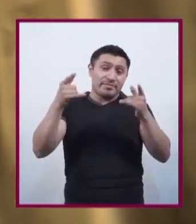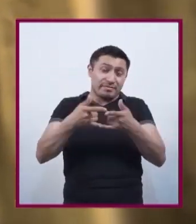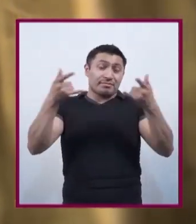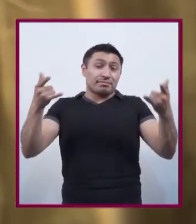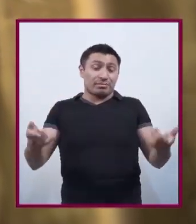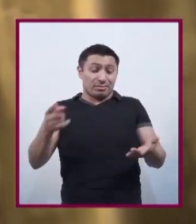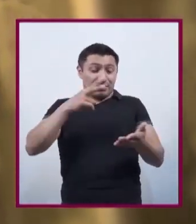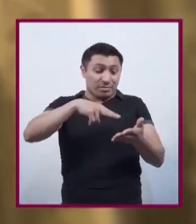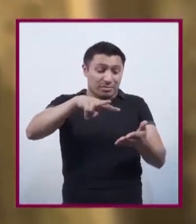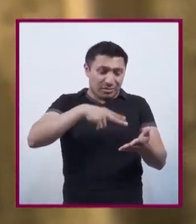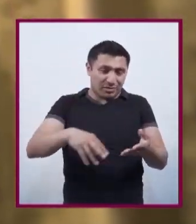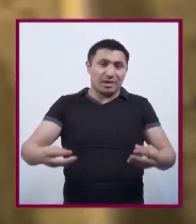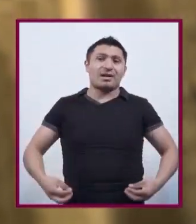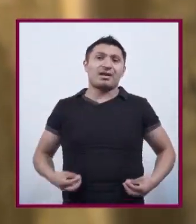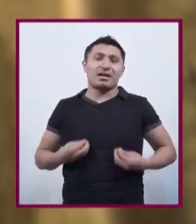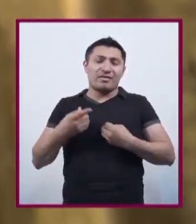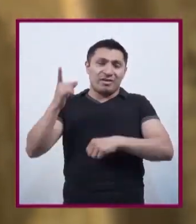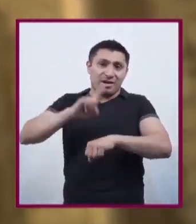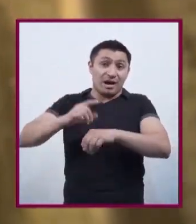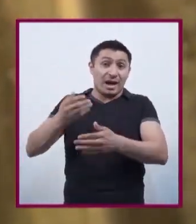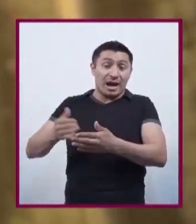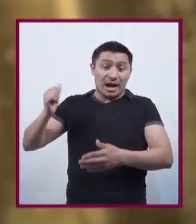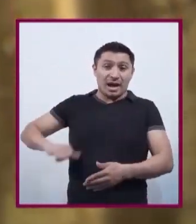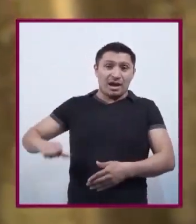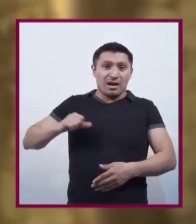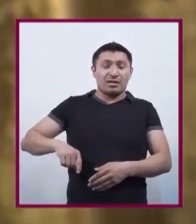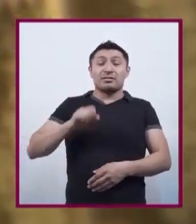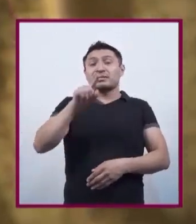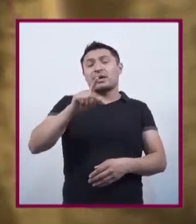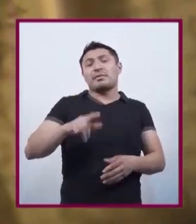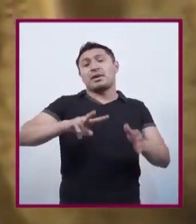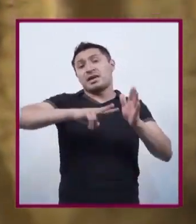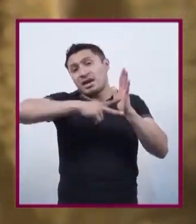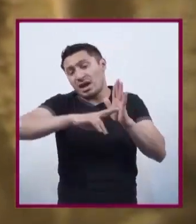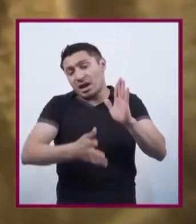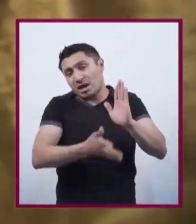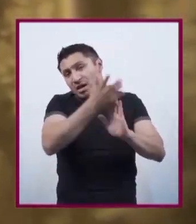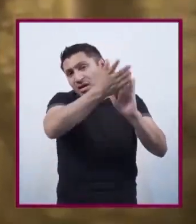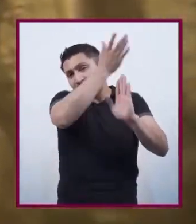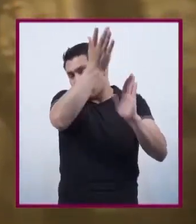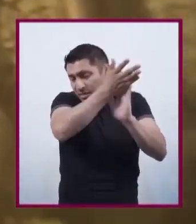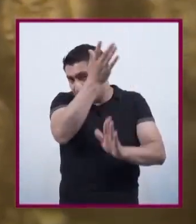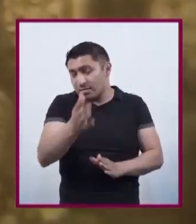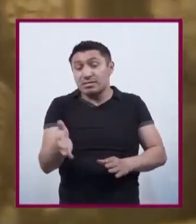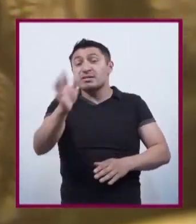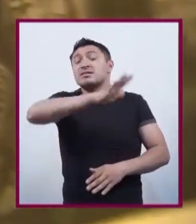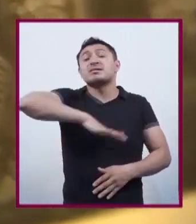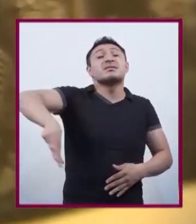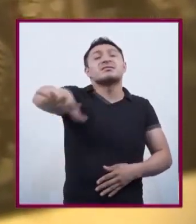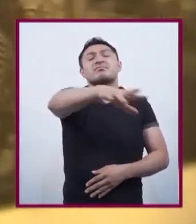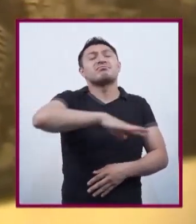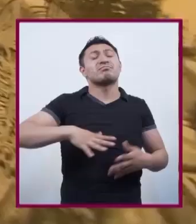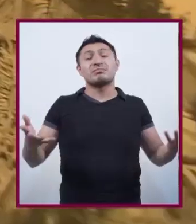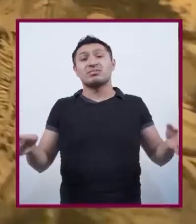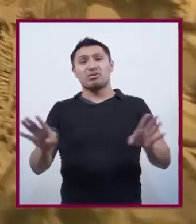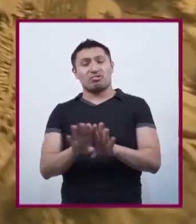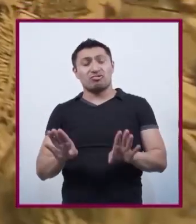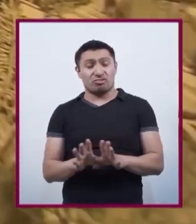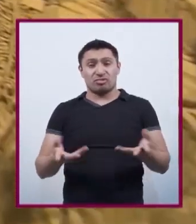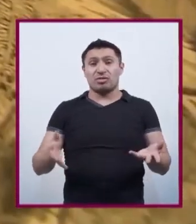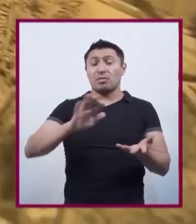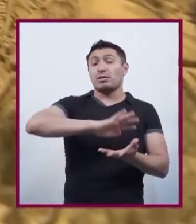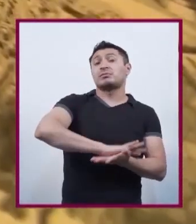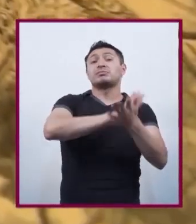son documentos históricos muy importantes, no solamente de la vida cotidiana, sino también de la arquitectura, del